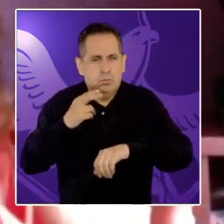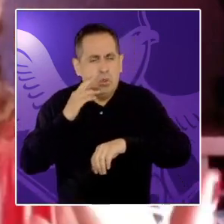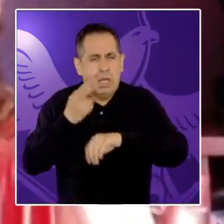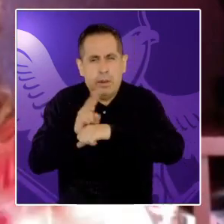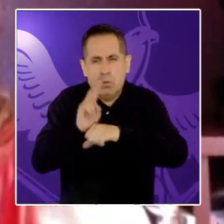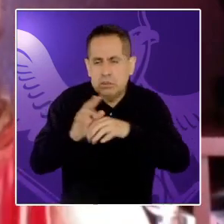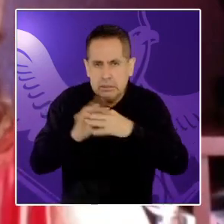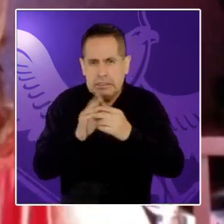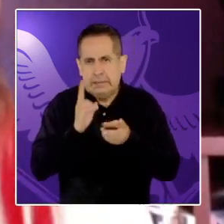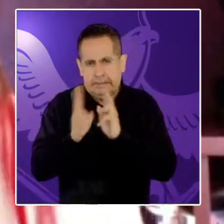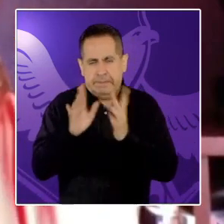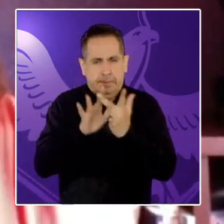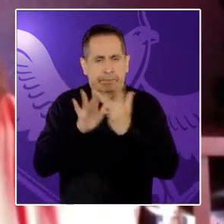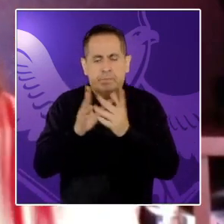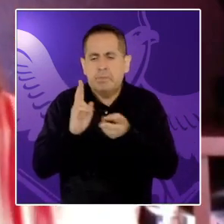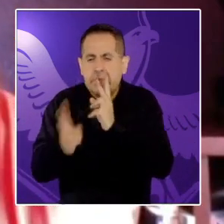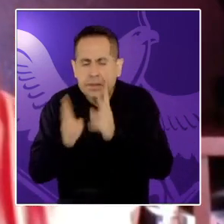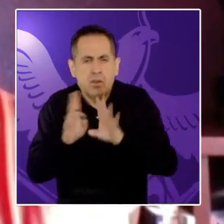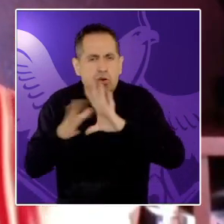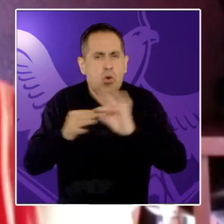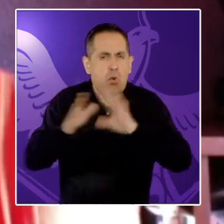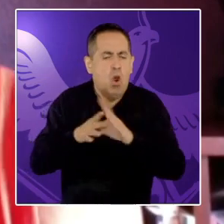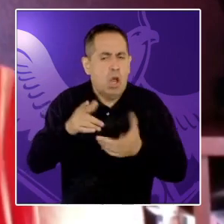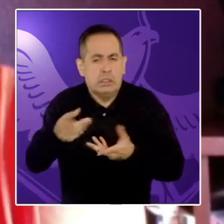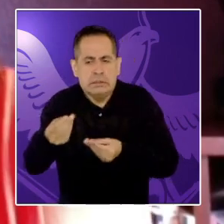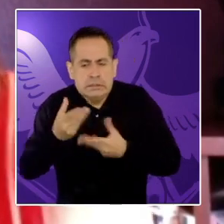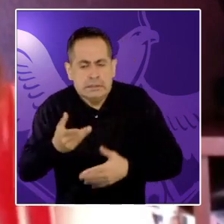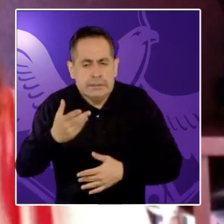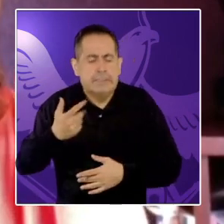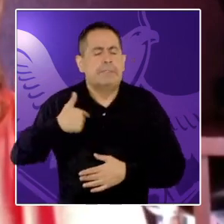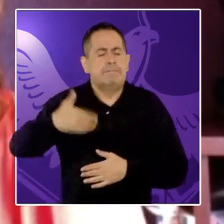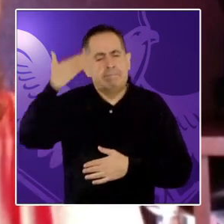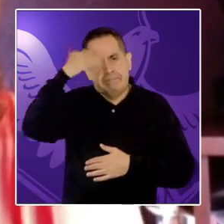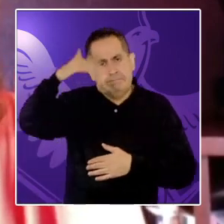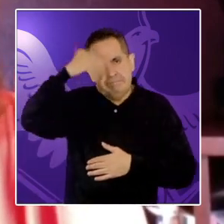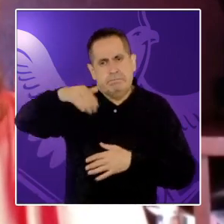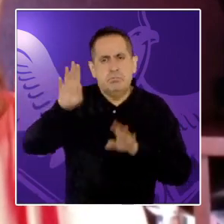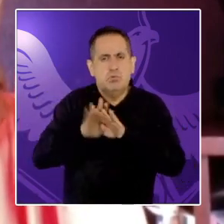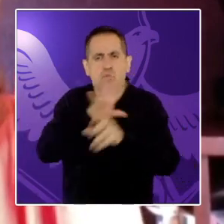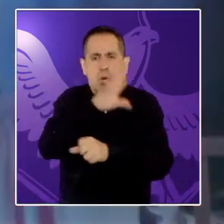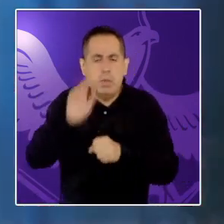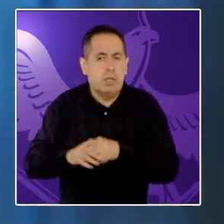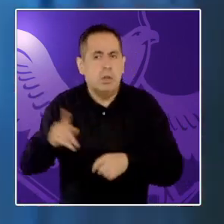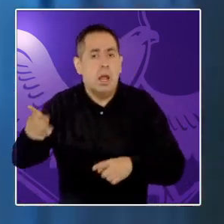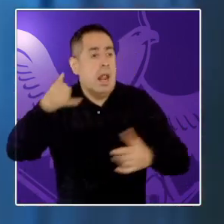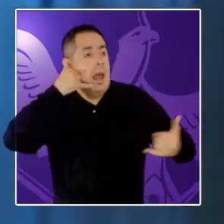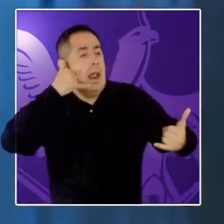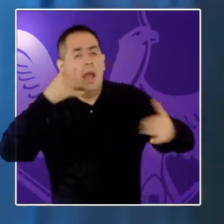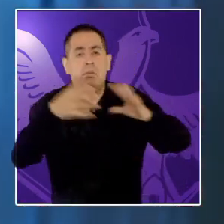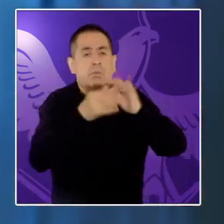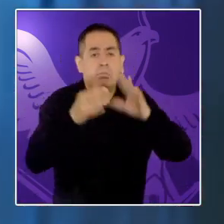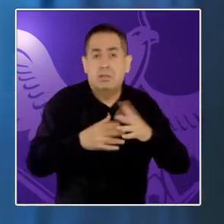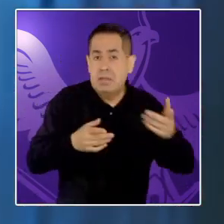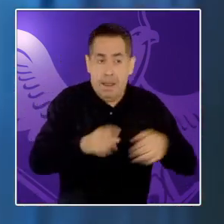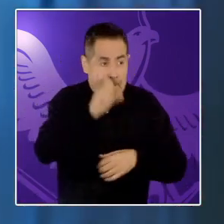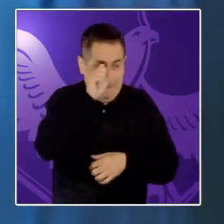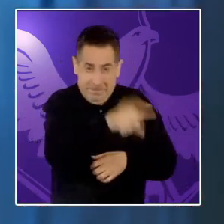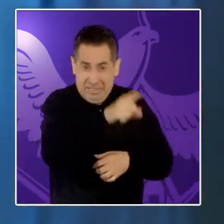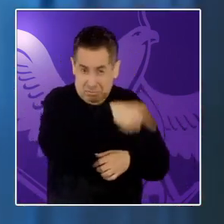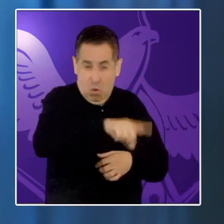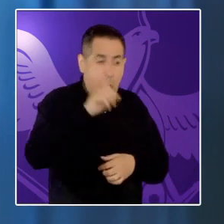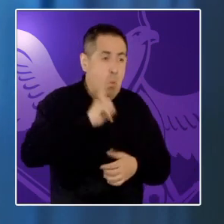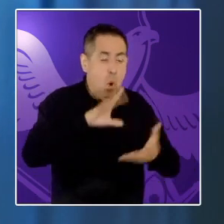con custodios. Tenemos pues mucho contacto con la gente que trabaja en el subsistema, las respetamos mucho y sabemos por llamadas telefónicas